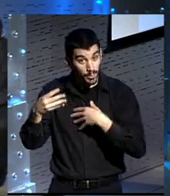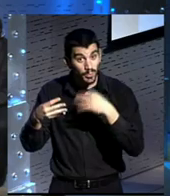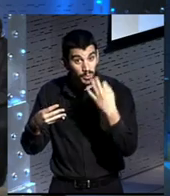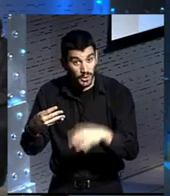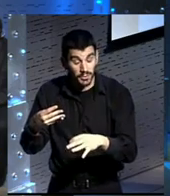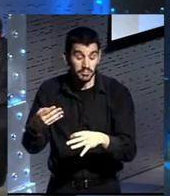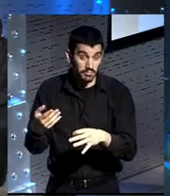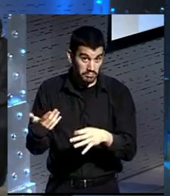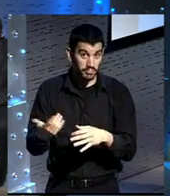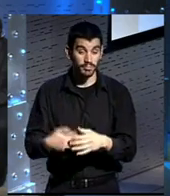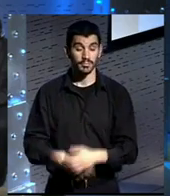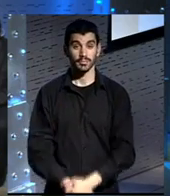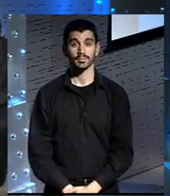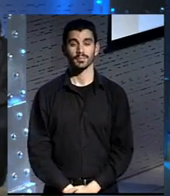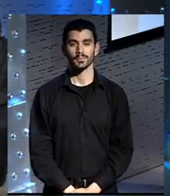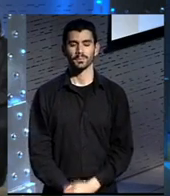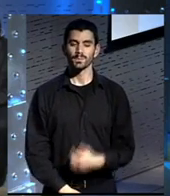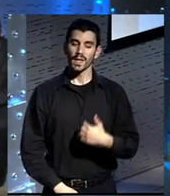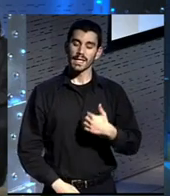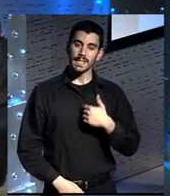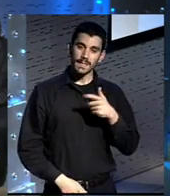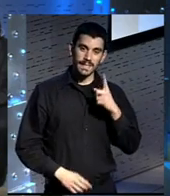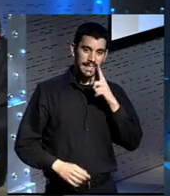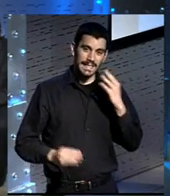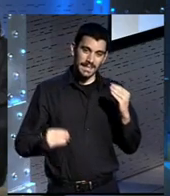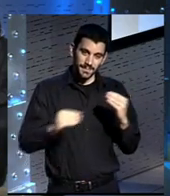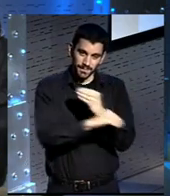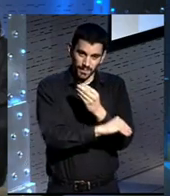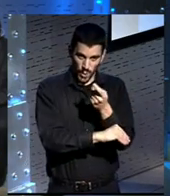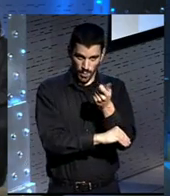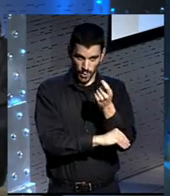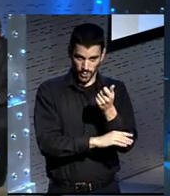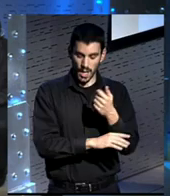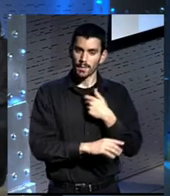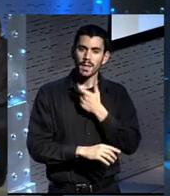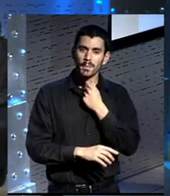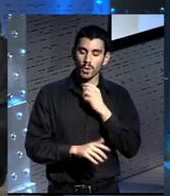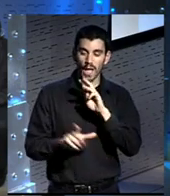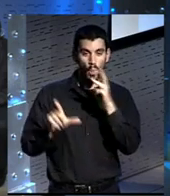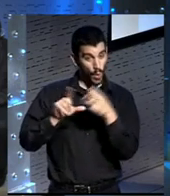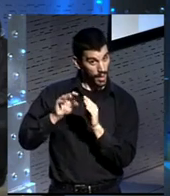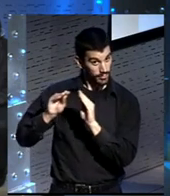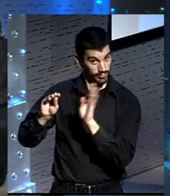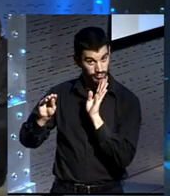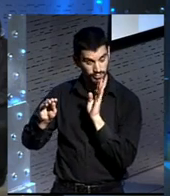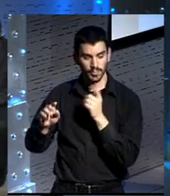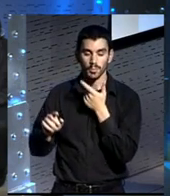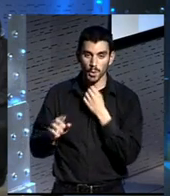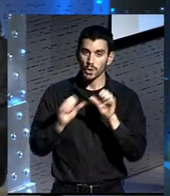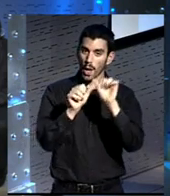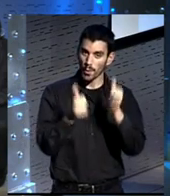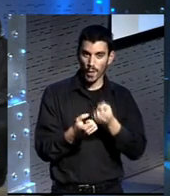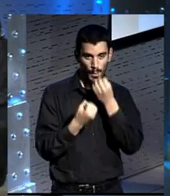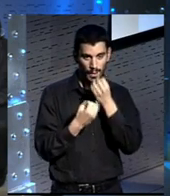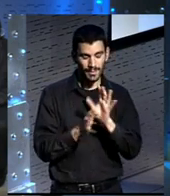online. Yo ahí tengo un punto de vista un poco distinto. Me gusta Coin, me gusta el modelo. Creo que todavía en España hay que avanzar